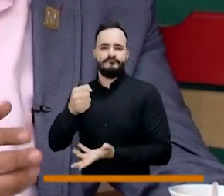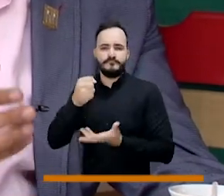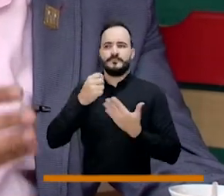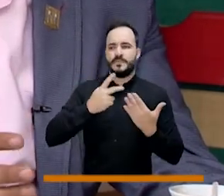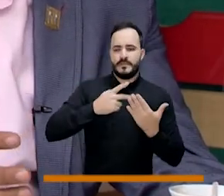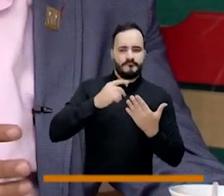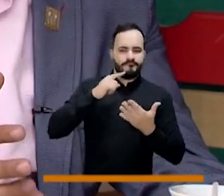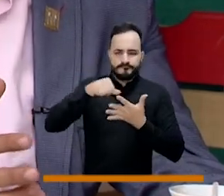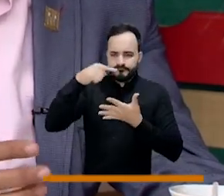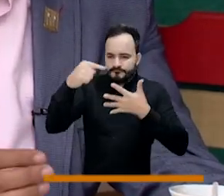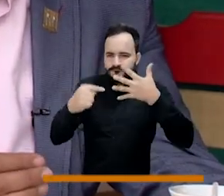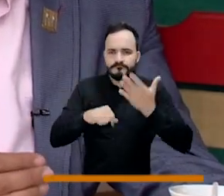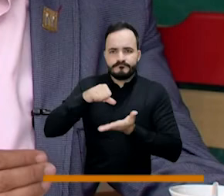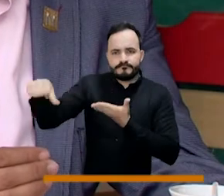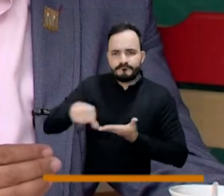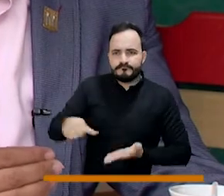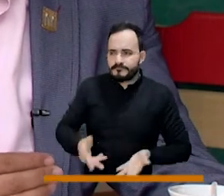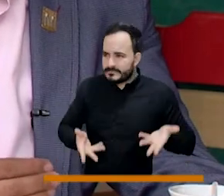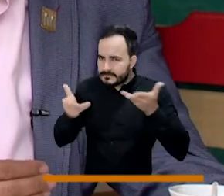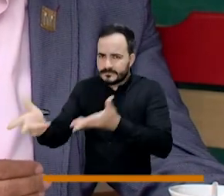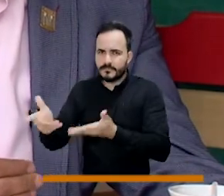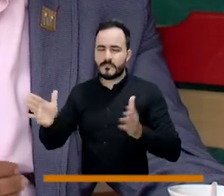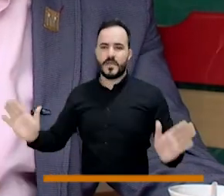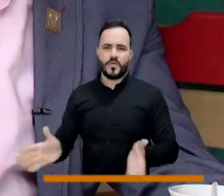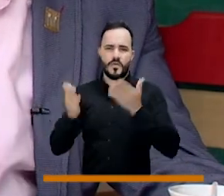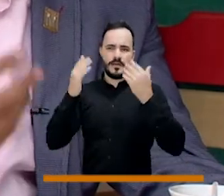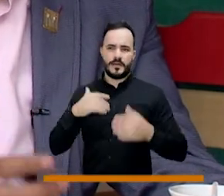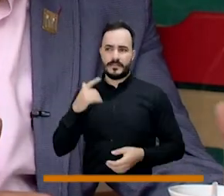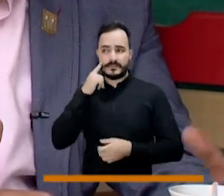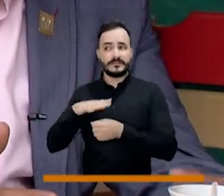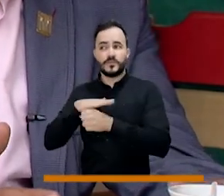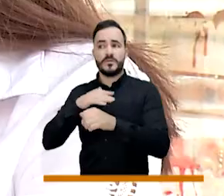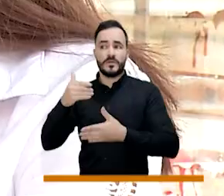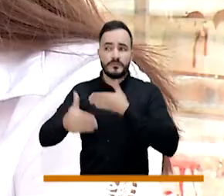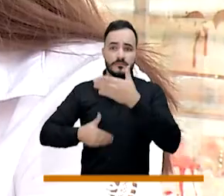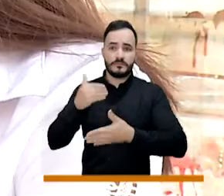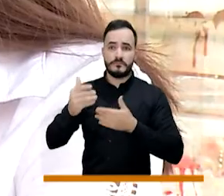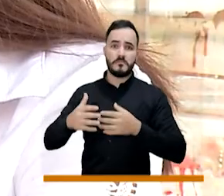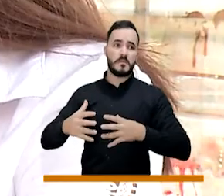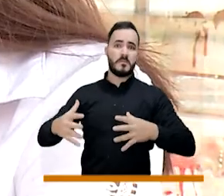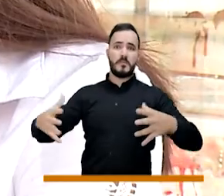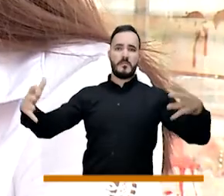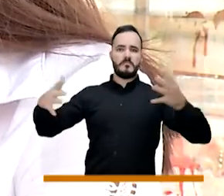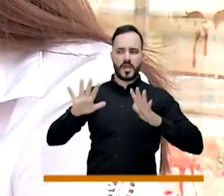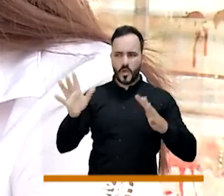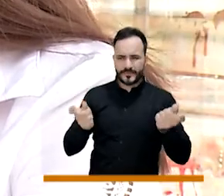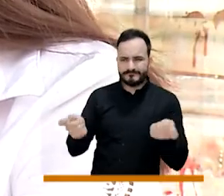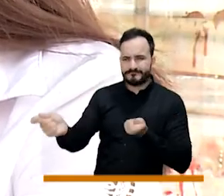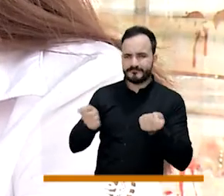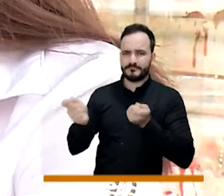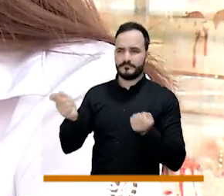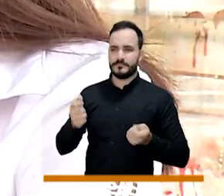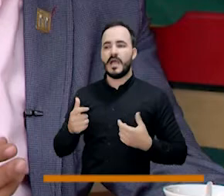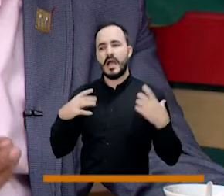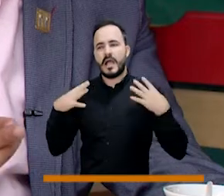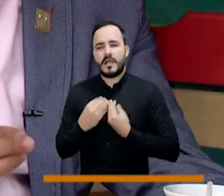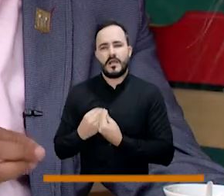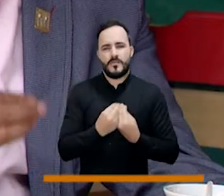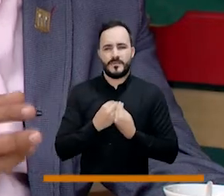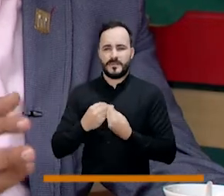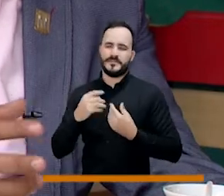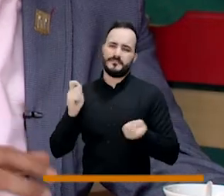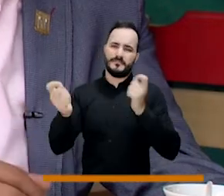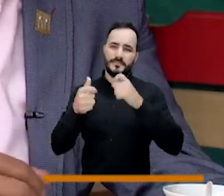proyectos y recursos que ayuden a darle ese trance a esta situación que está sucediendo y a que haya una mejor convivencia, porque